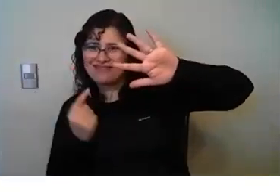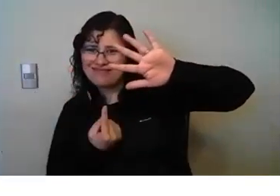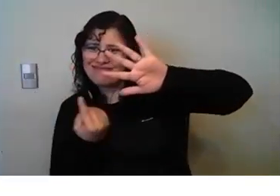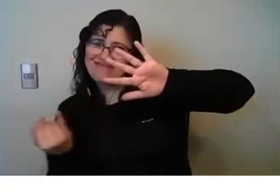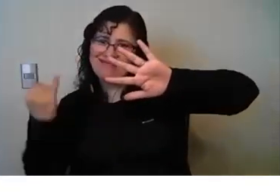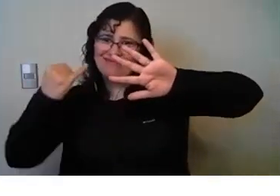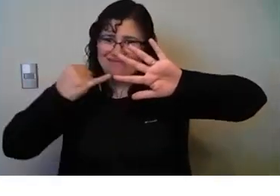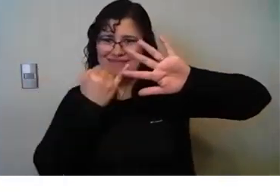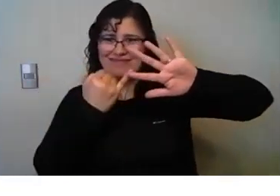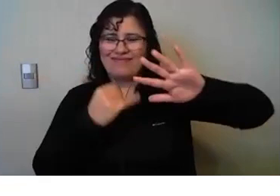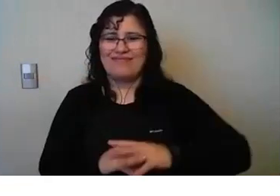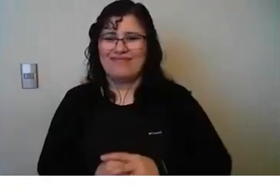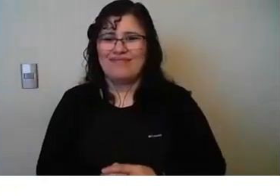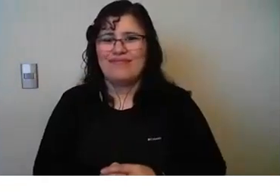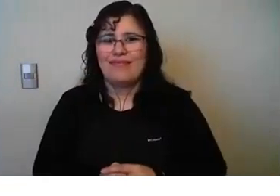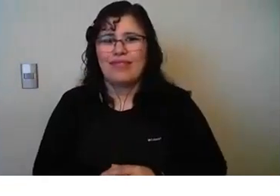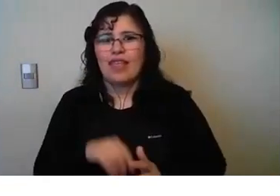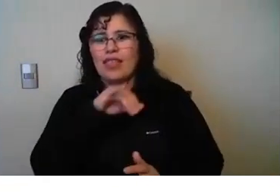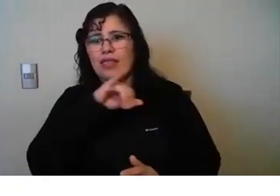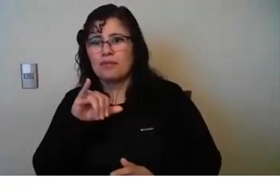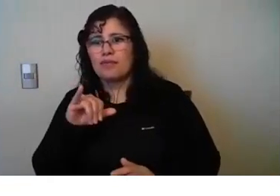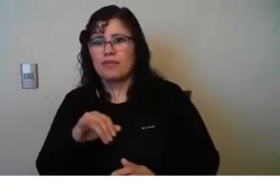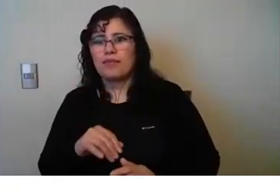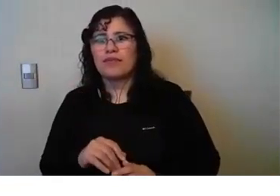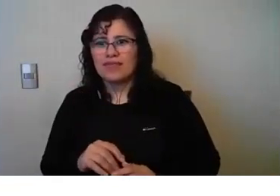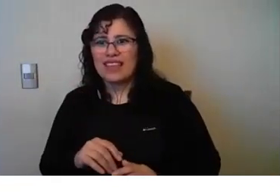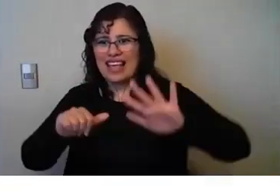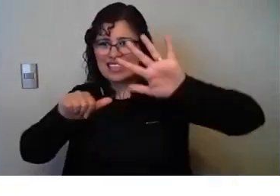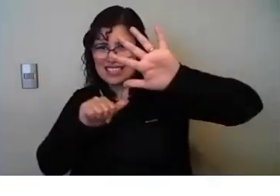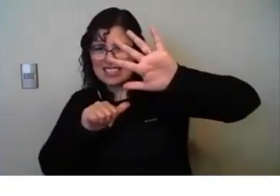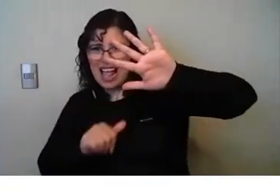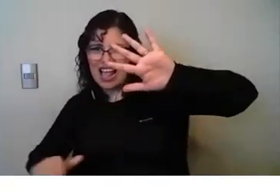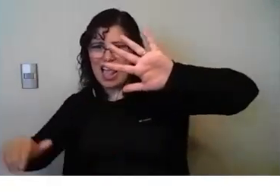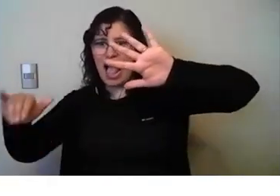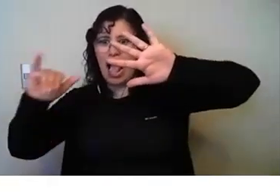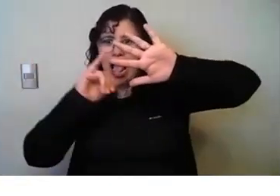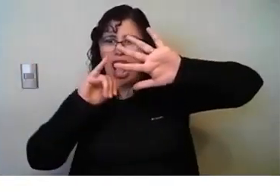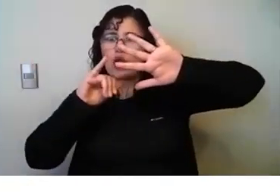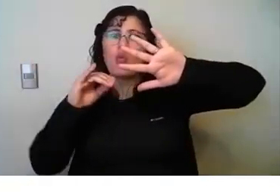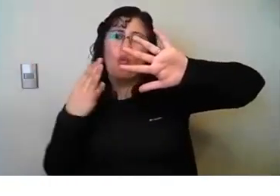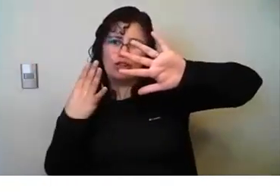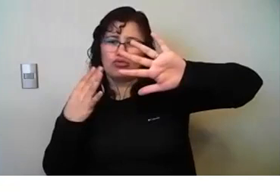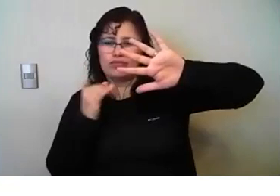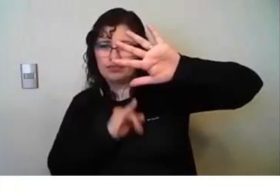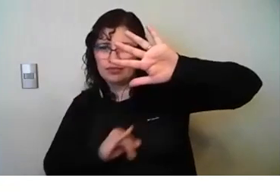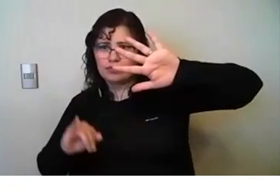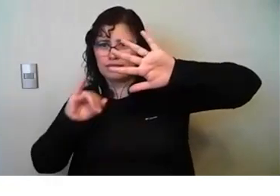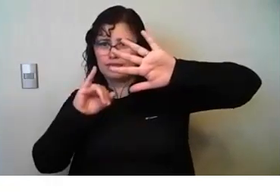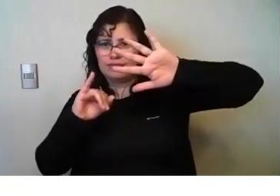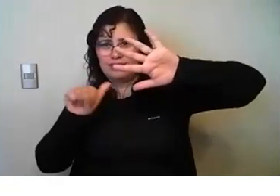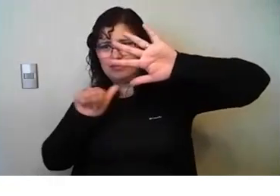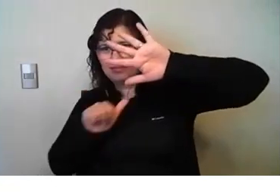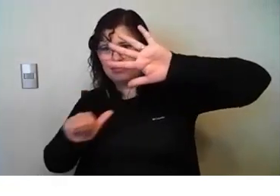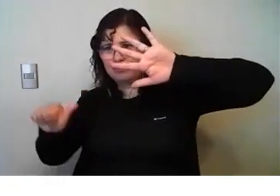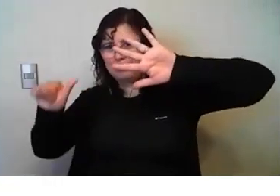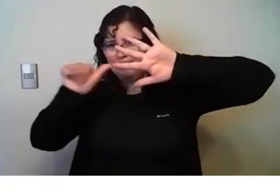Luego, el estrato 2 y 3 envía información a otras áreas corticales, es decir, en respuesta seguramente